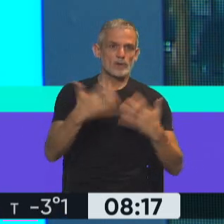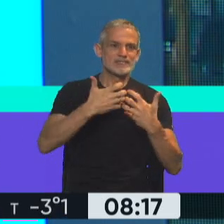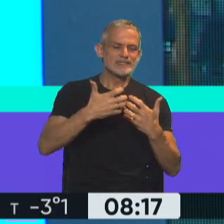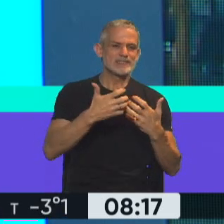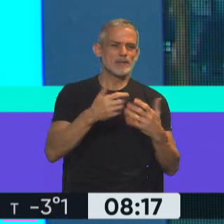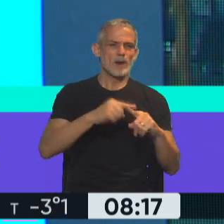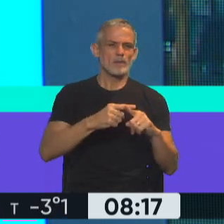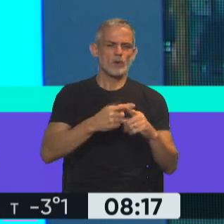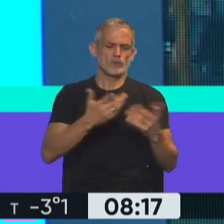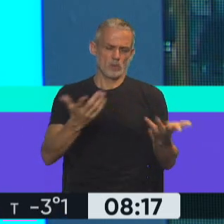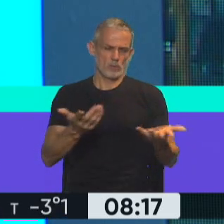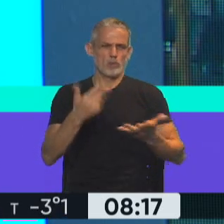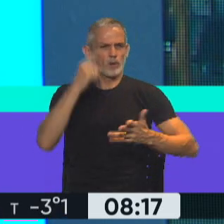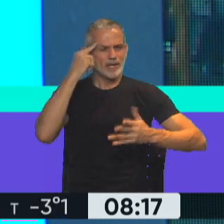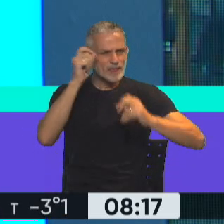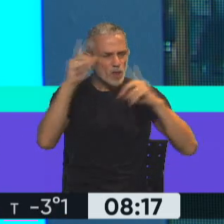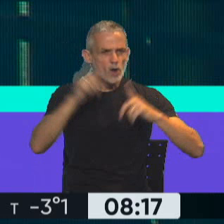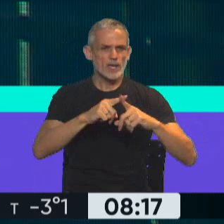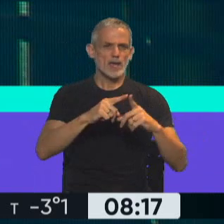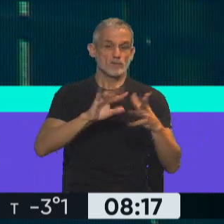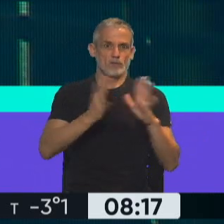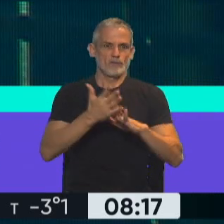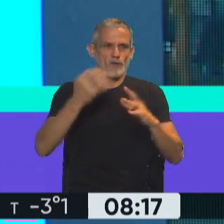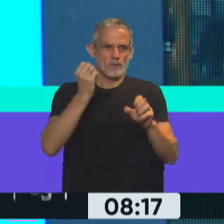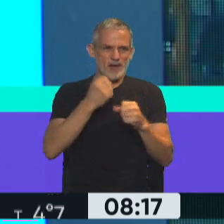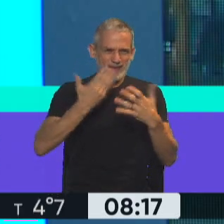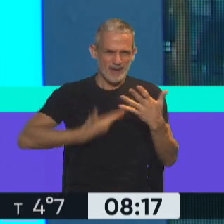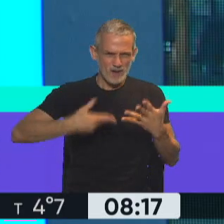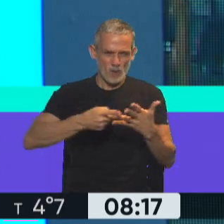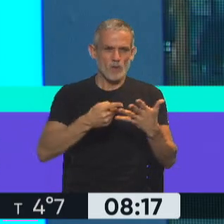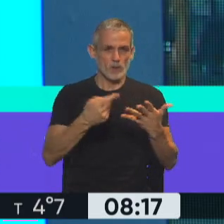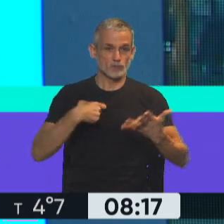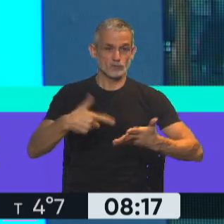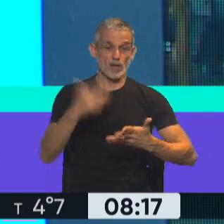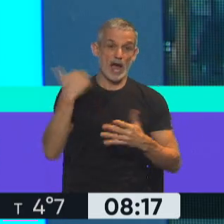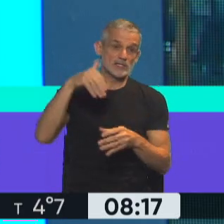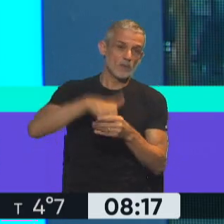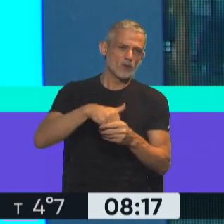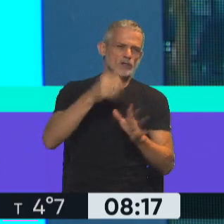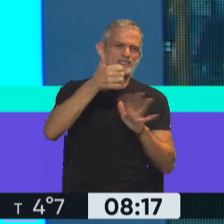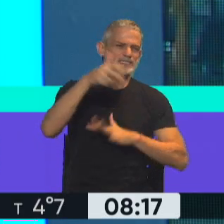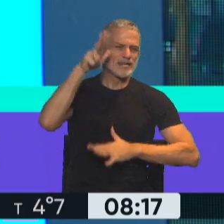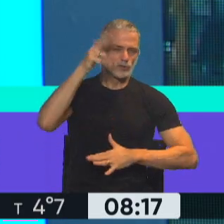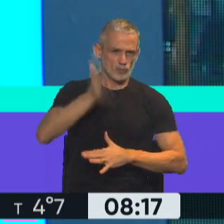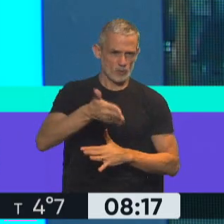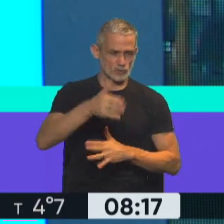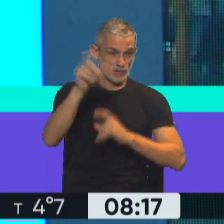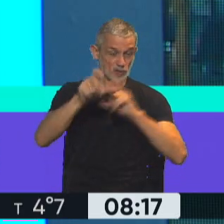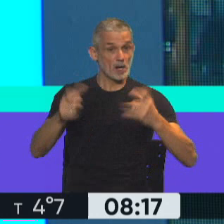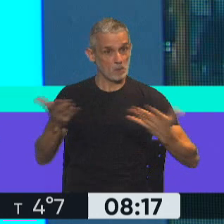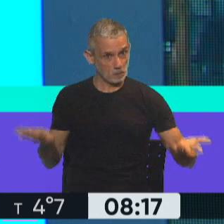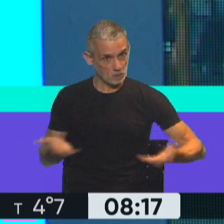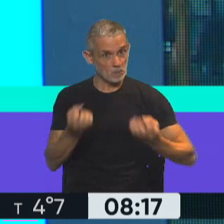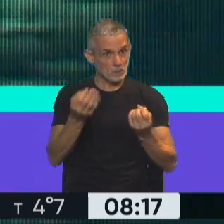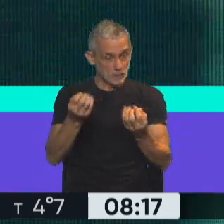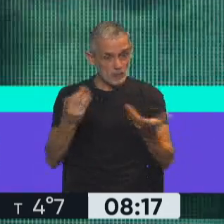político. La democracia es un sistema político, es una ideología y es una práctica social. Y como práctica social, ayer votó más o menos el 68%, o sea, es un buen número